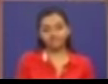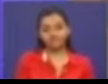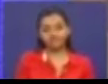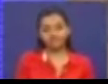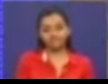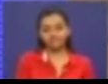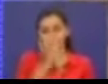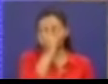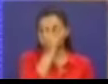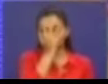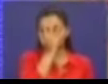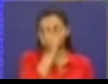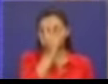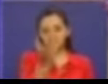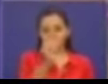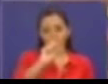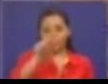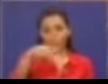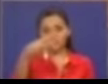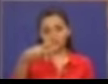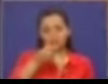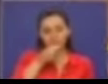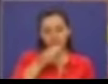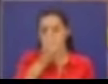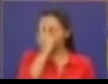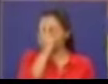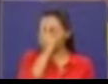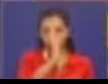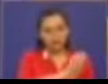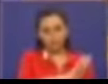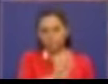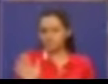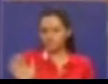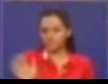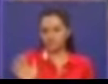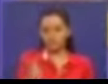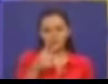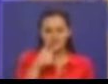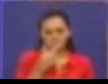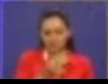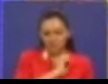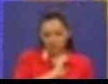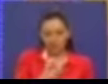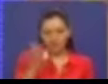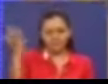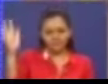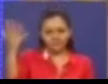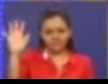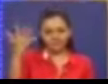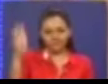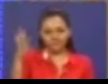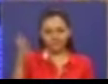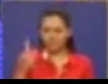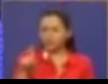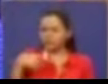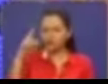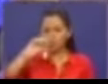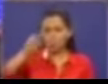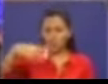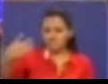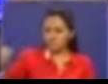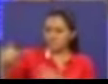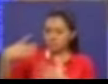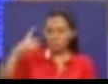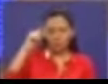¡Qué vergüenza! Pero ese es el colmo, es el colmo. Es impresionante el nivel de inmoralidad que ha llegado a este medio por el odio al gobierno.